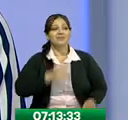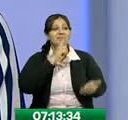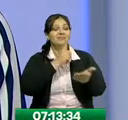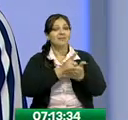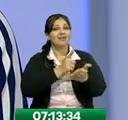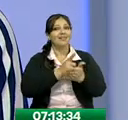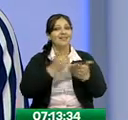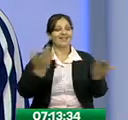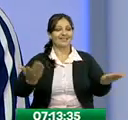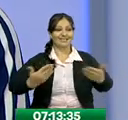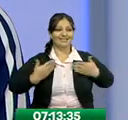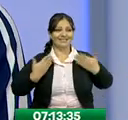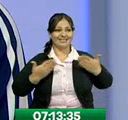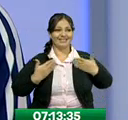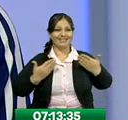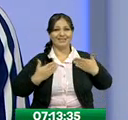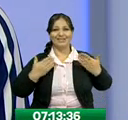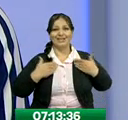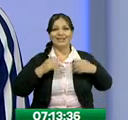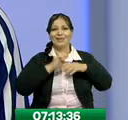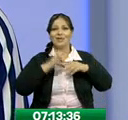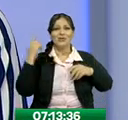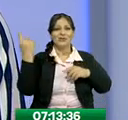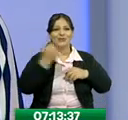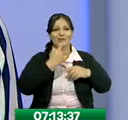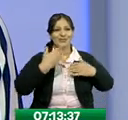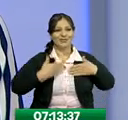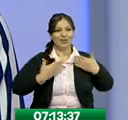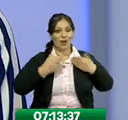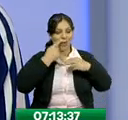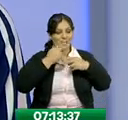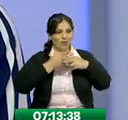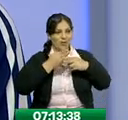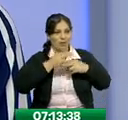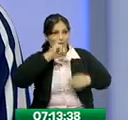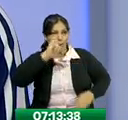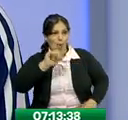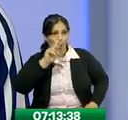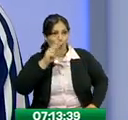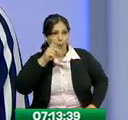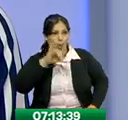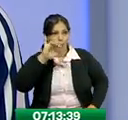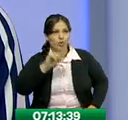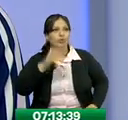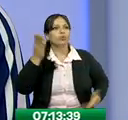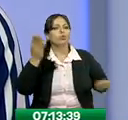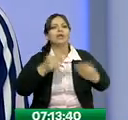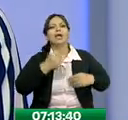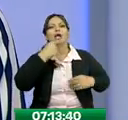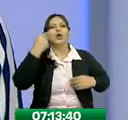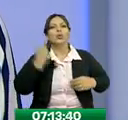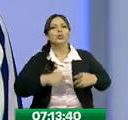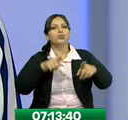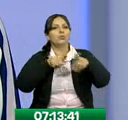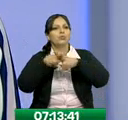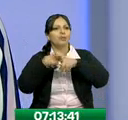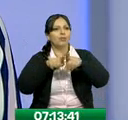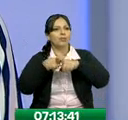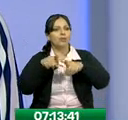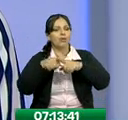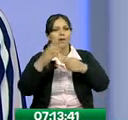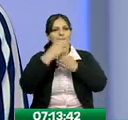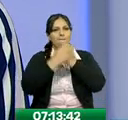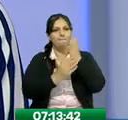efectivamente, contentos como ecuatorianos. Julio Castillo acaba de pasar a la final en el Mundial de Rusia, en los 91 kilos, esa es